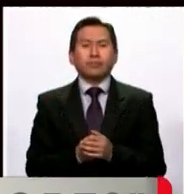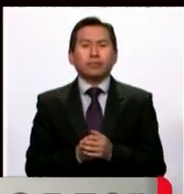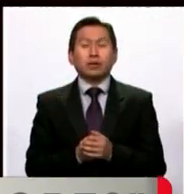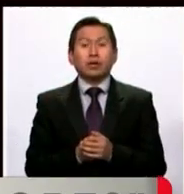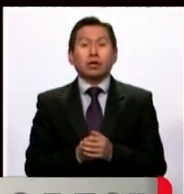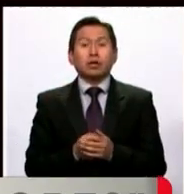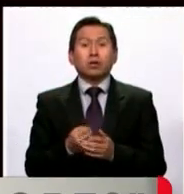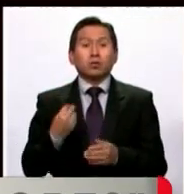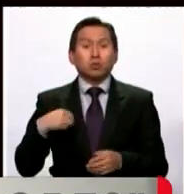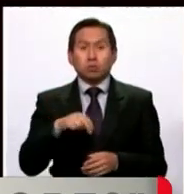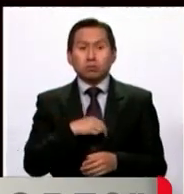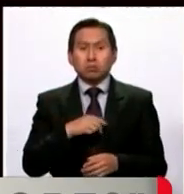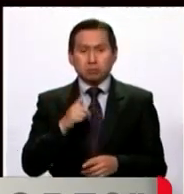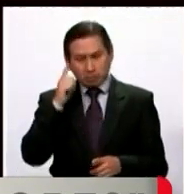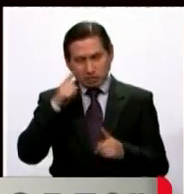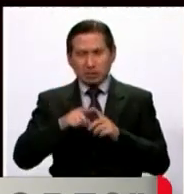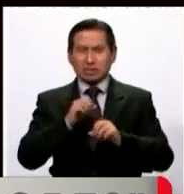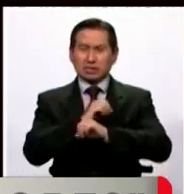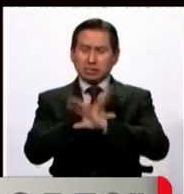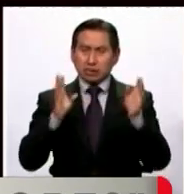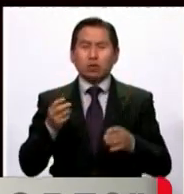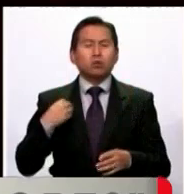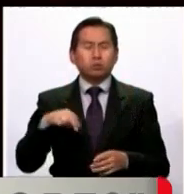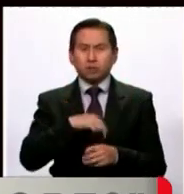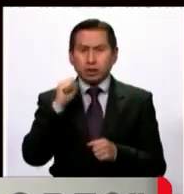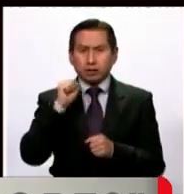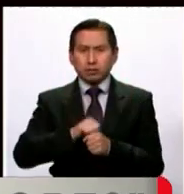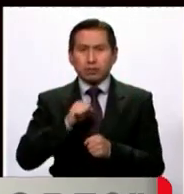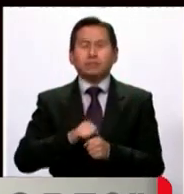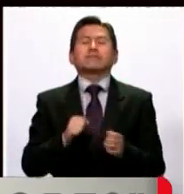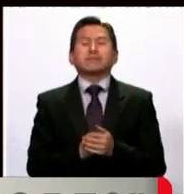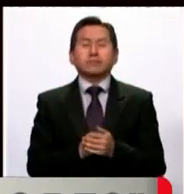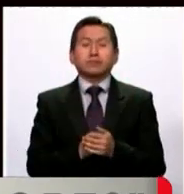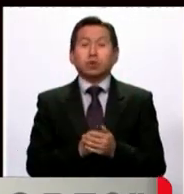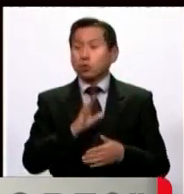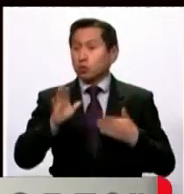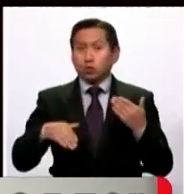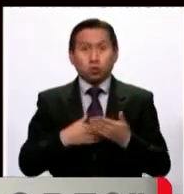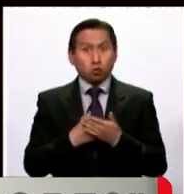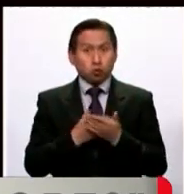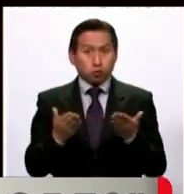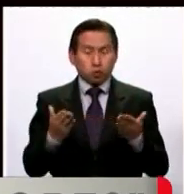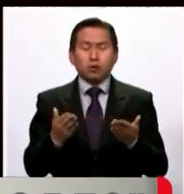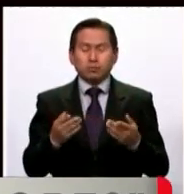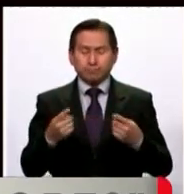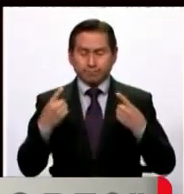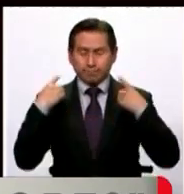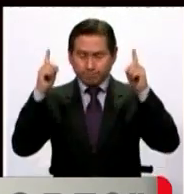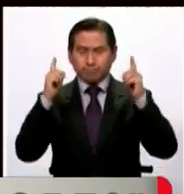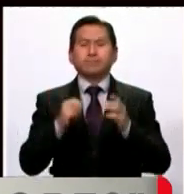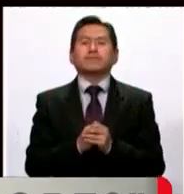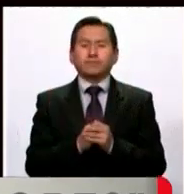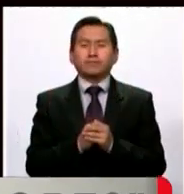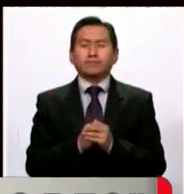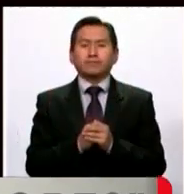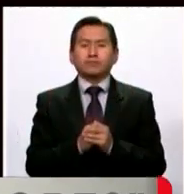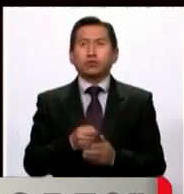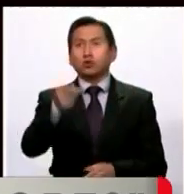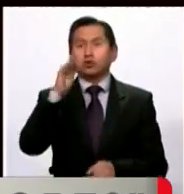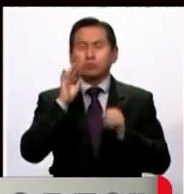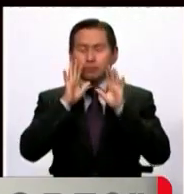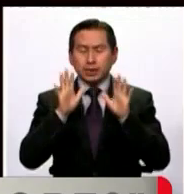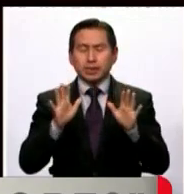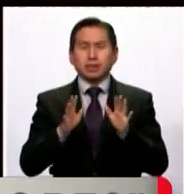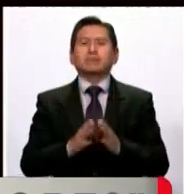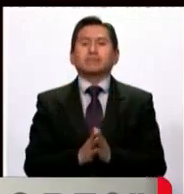la visión clara. Estamos trabajando. Entre todos vamos a lograrlo. Que Dios los